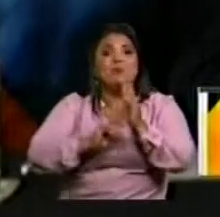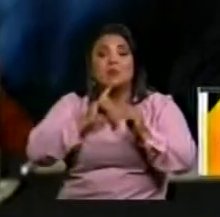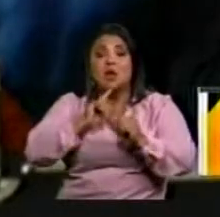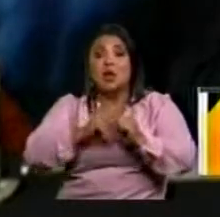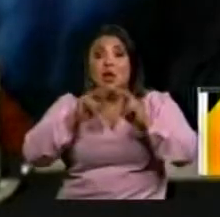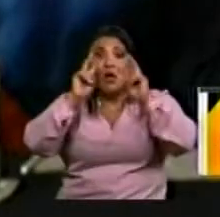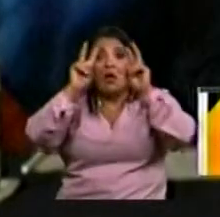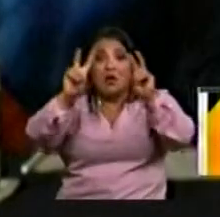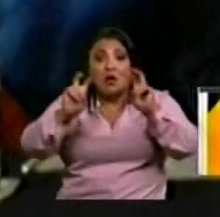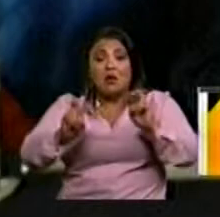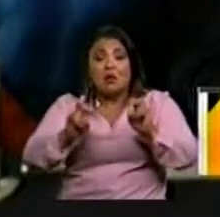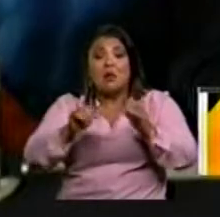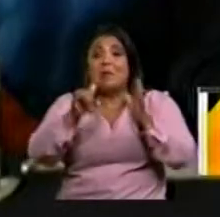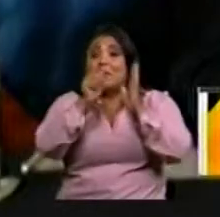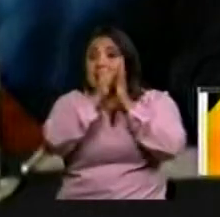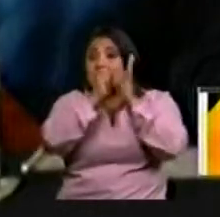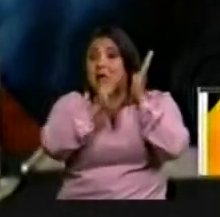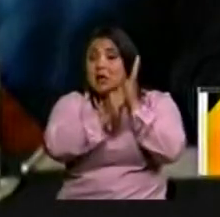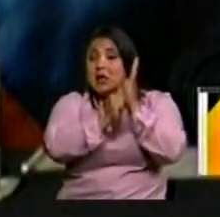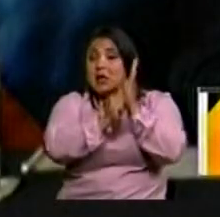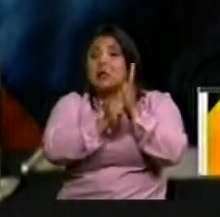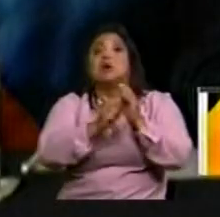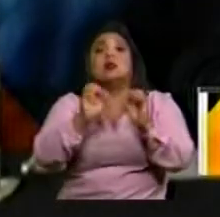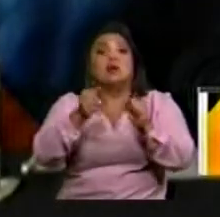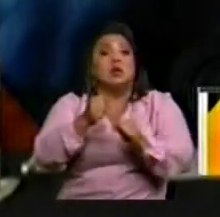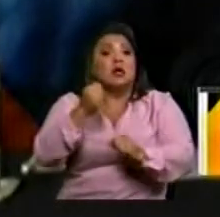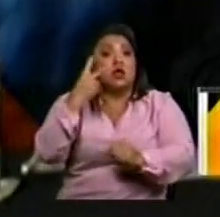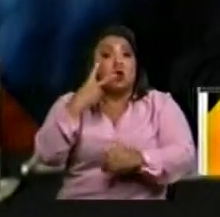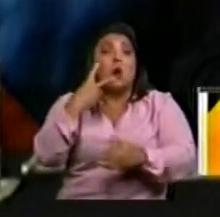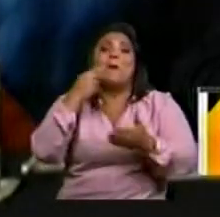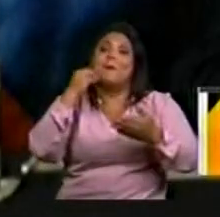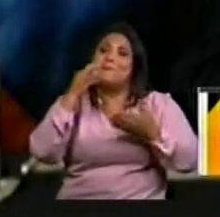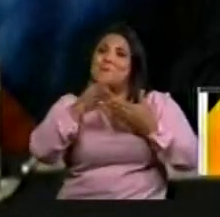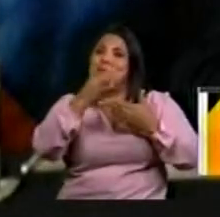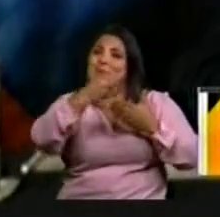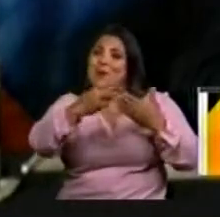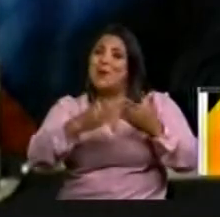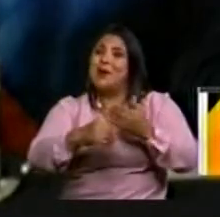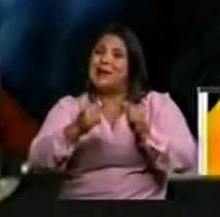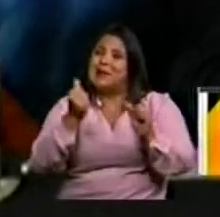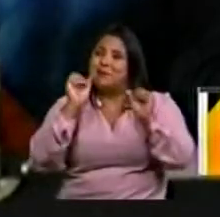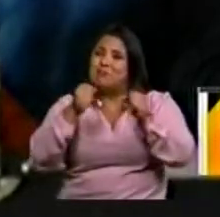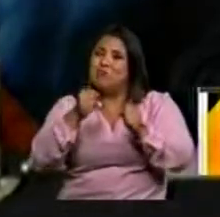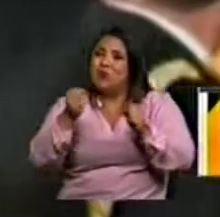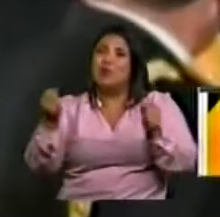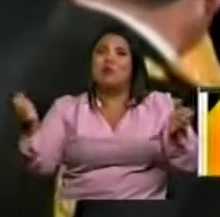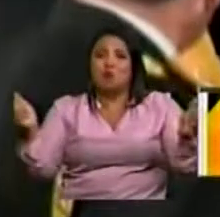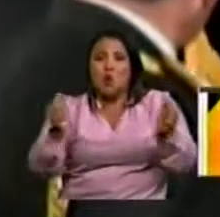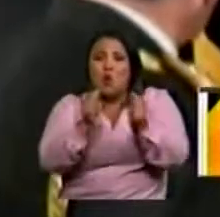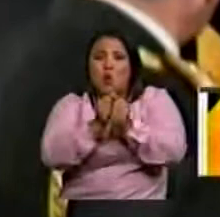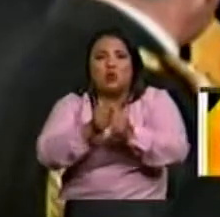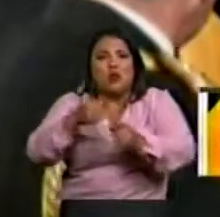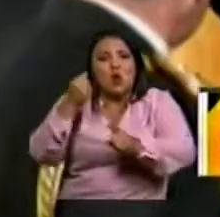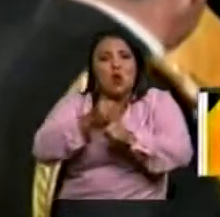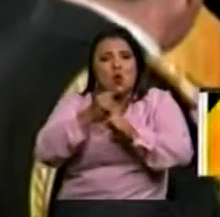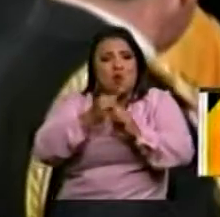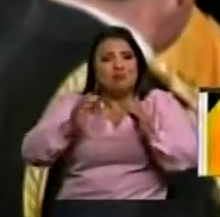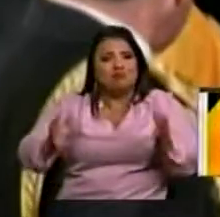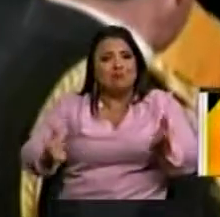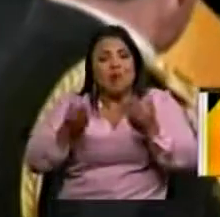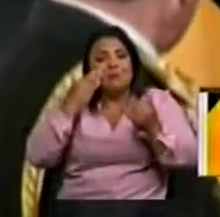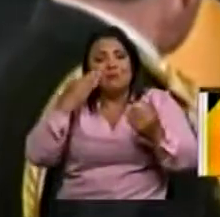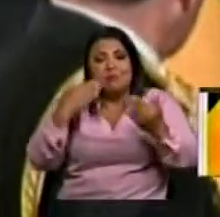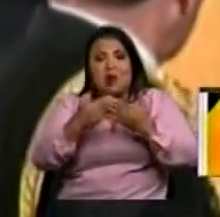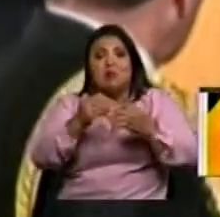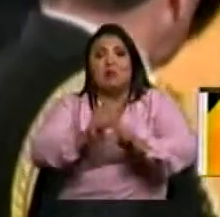temas de la agenda global, en la que los dos pueblos hermanos podemos contribuir para enfrentarlos. Para mañana está dispuesta la